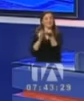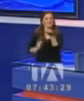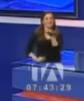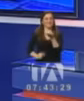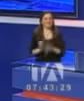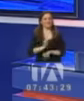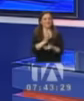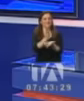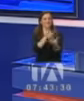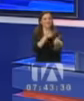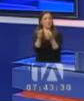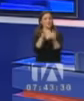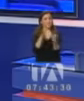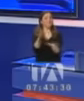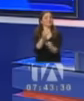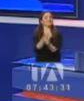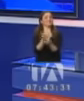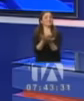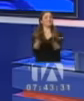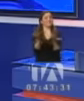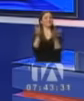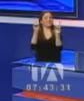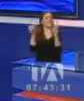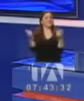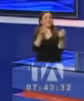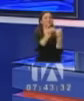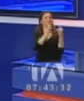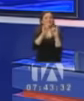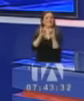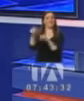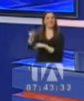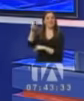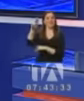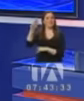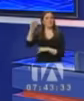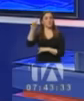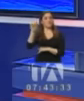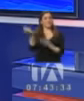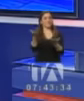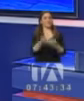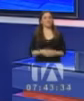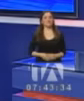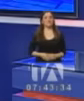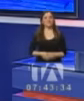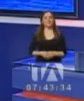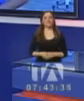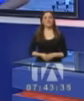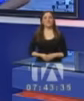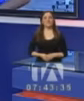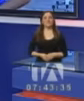detalles de los operativos que se realizarán para el partido del Independiente del Valle. Joana, te escuchamos.